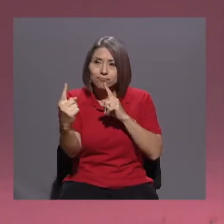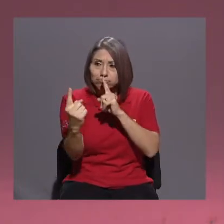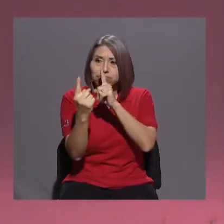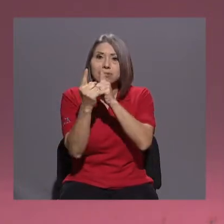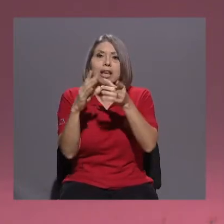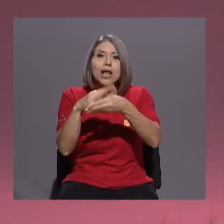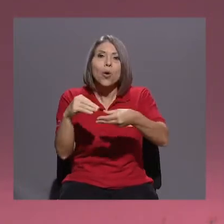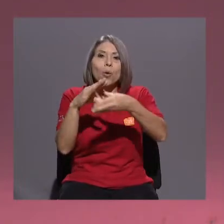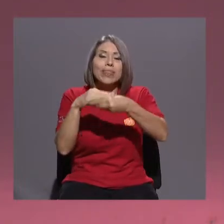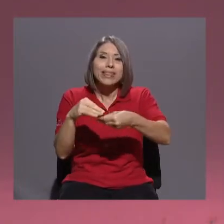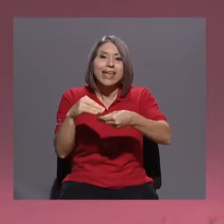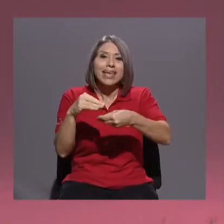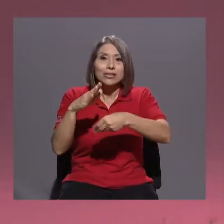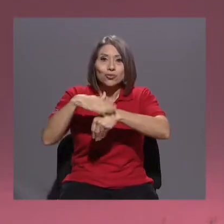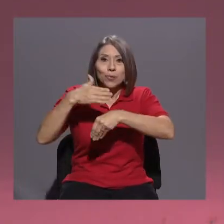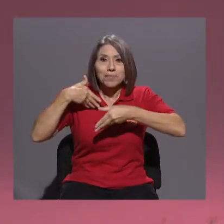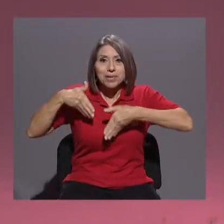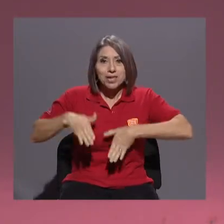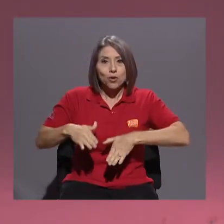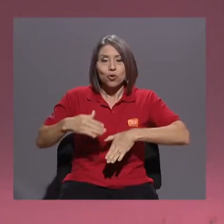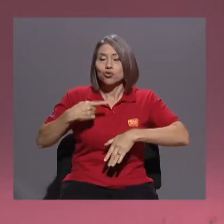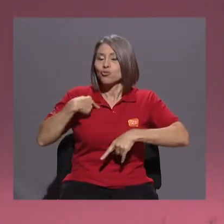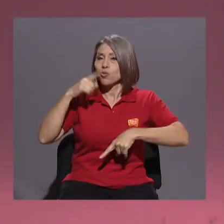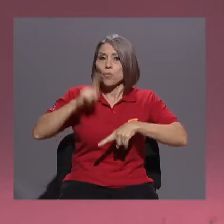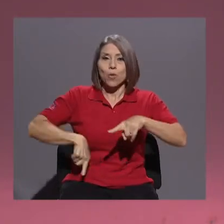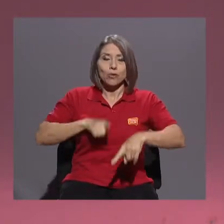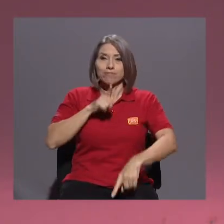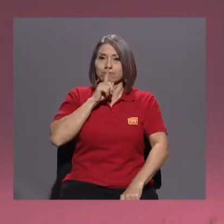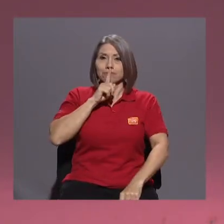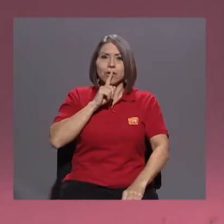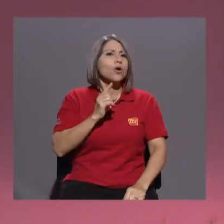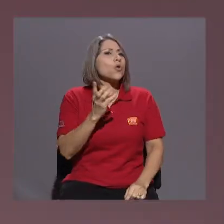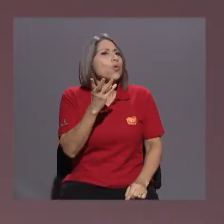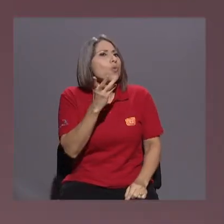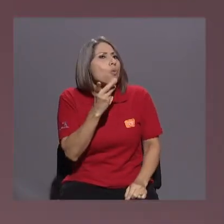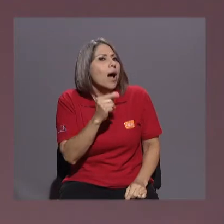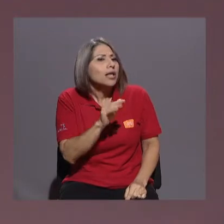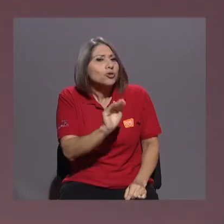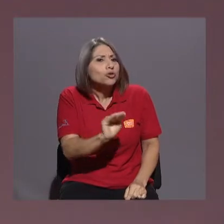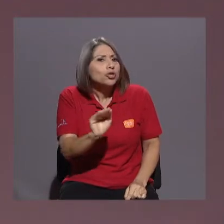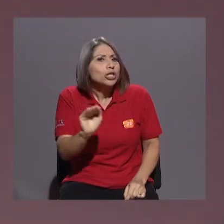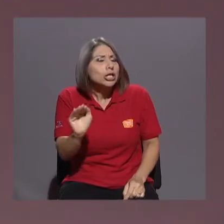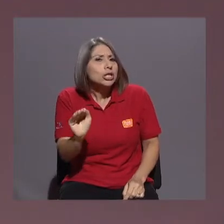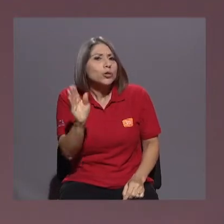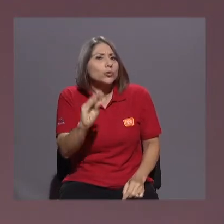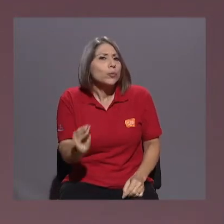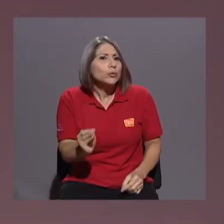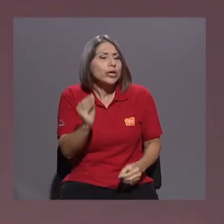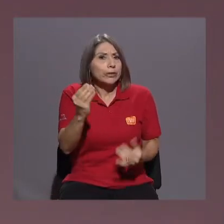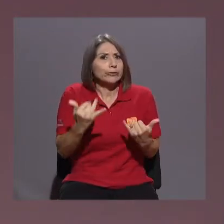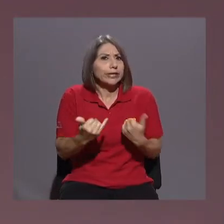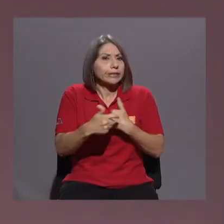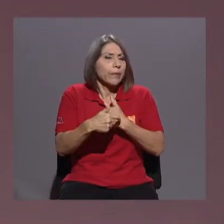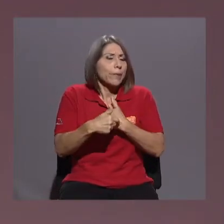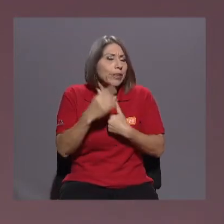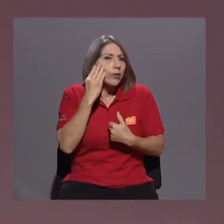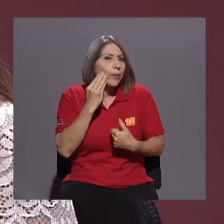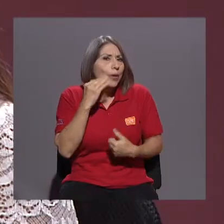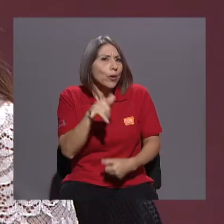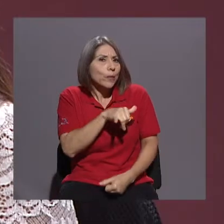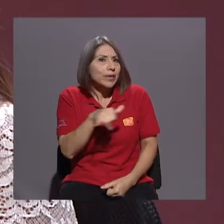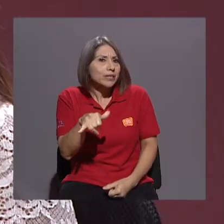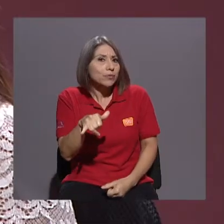La historia De mi hijo Porque yo dije Yo no puedo Quedarme callada ¿Cuántos chiquitos Estarán en estos momentos O muchachas O muchachos